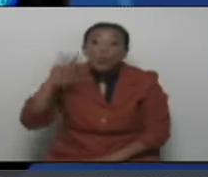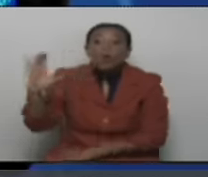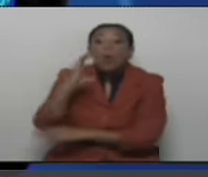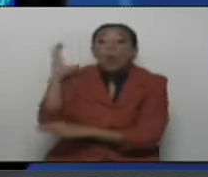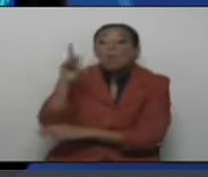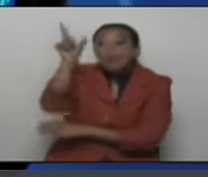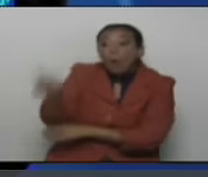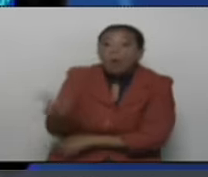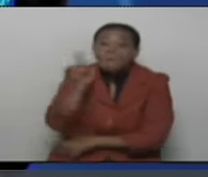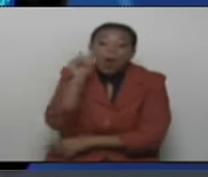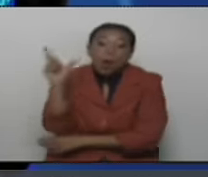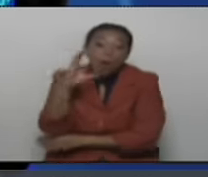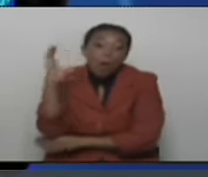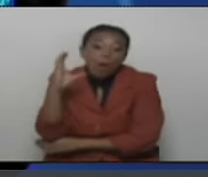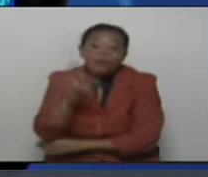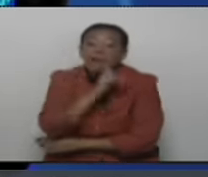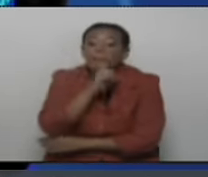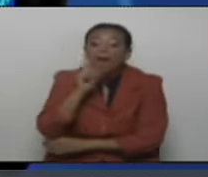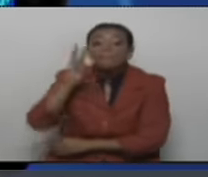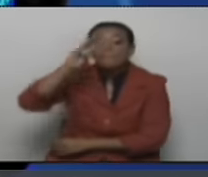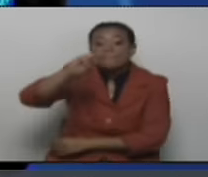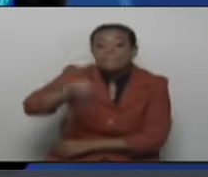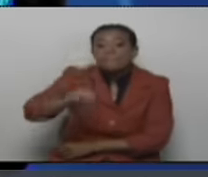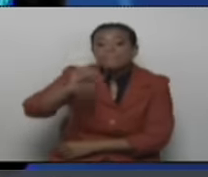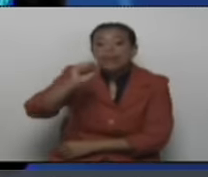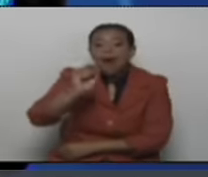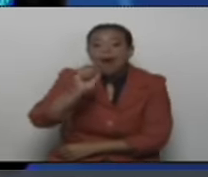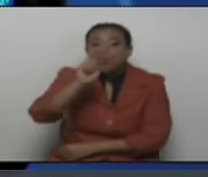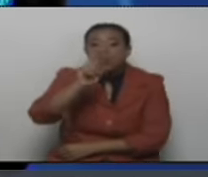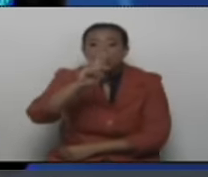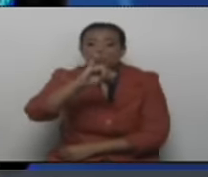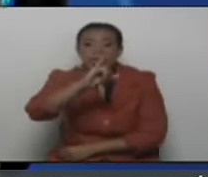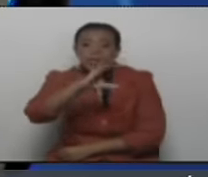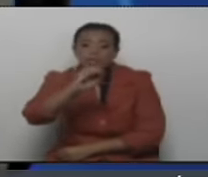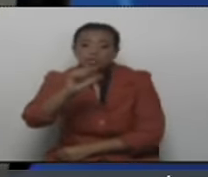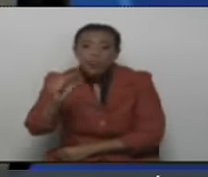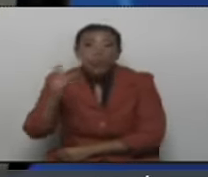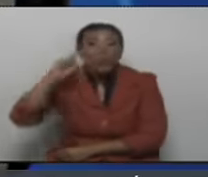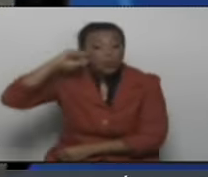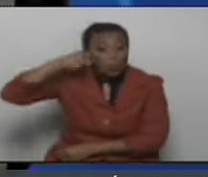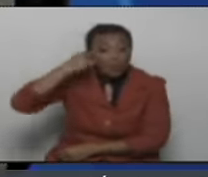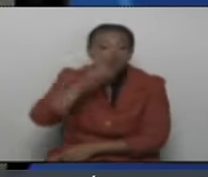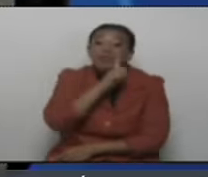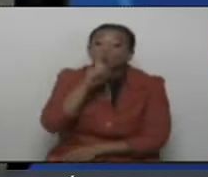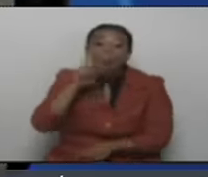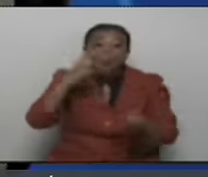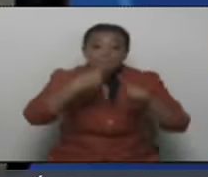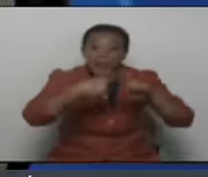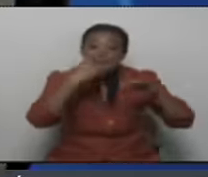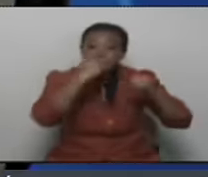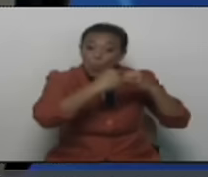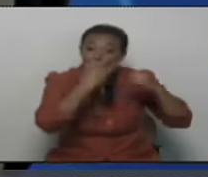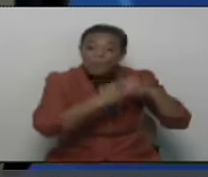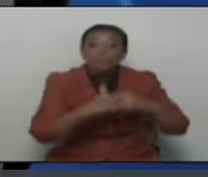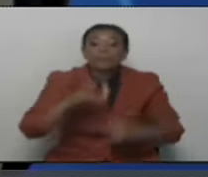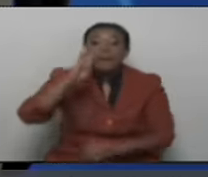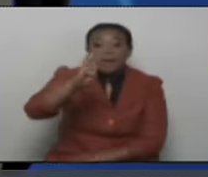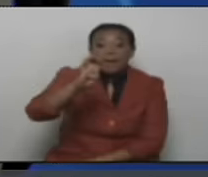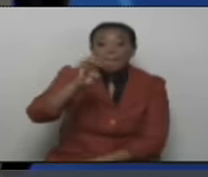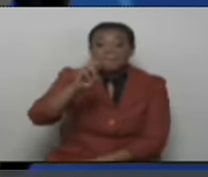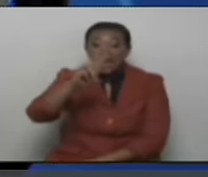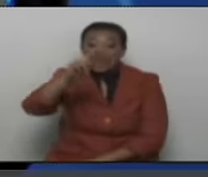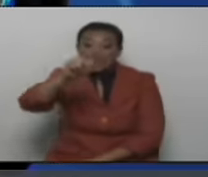colombiano llamado Mauricio Bernal, me acuerdo el nombre completo, Mauricio Bernal,